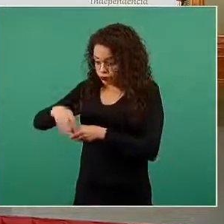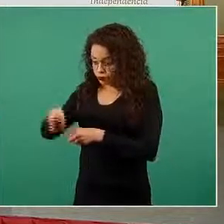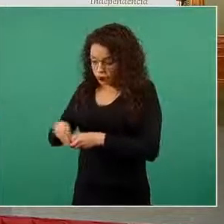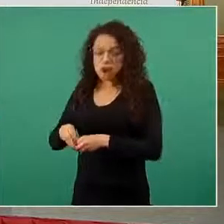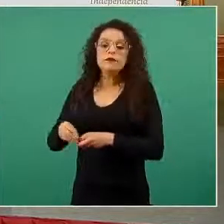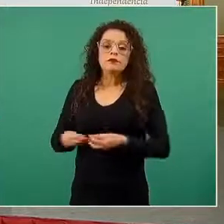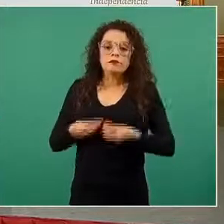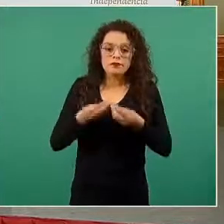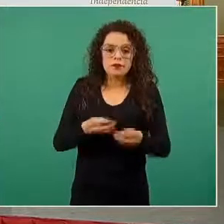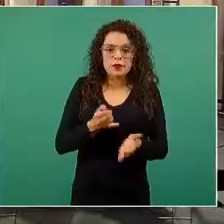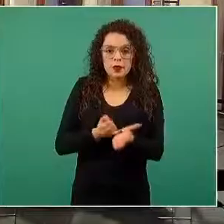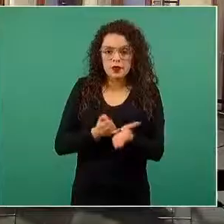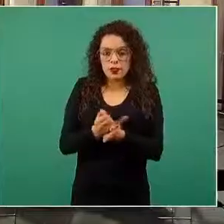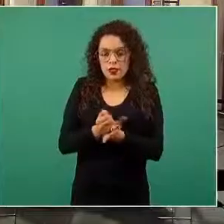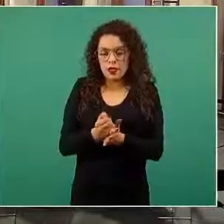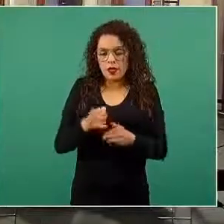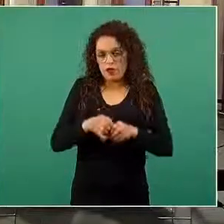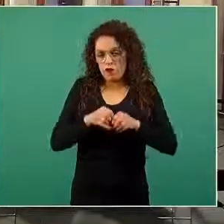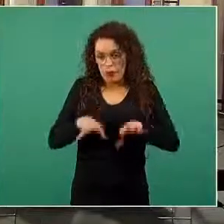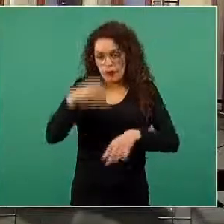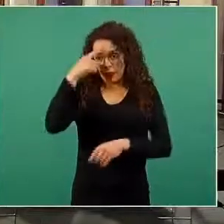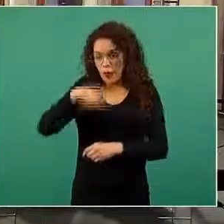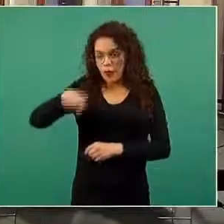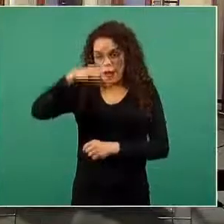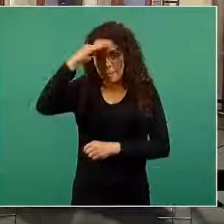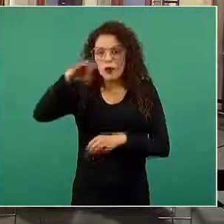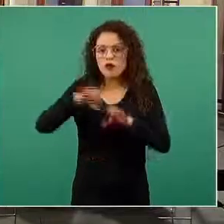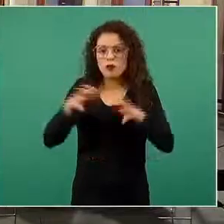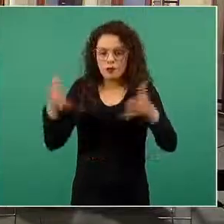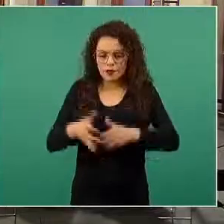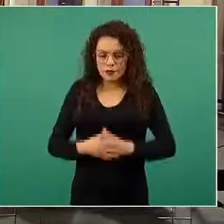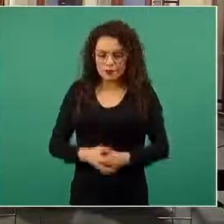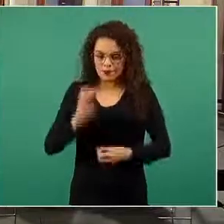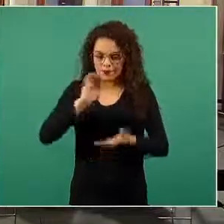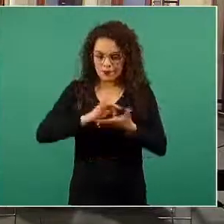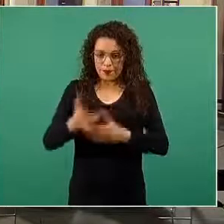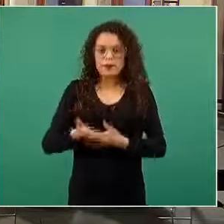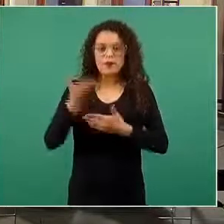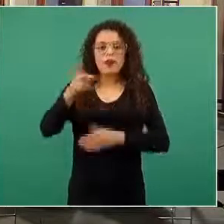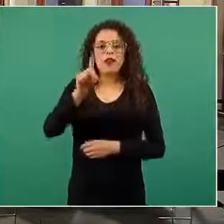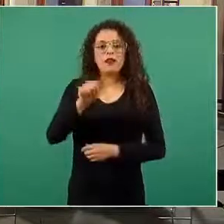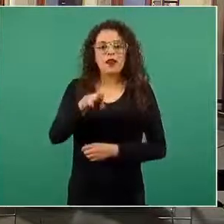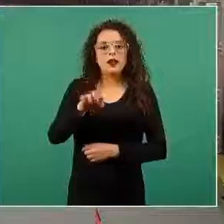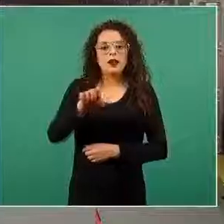decisiones. Gracias. Daniela Pastrana, pie de página.